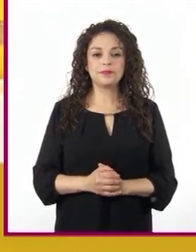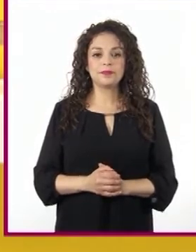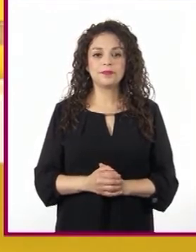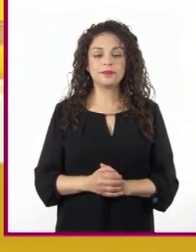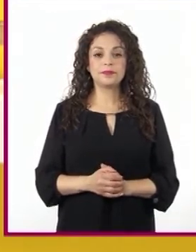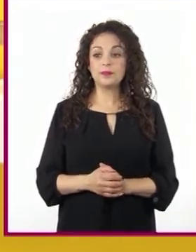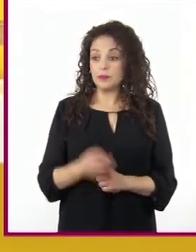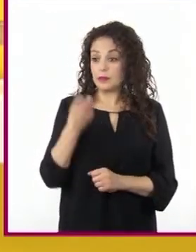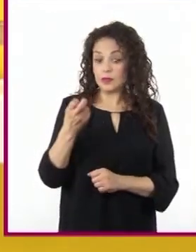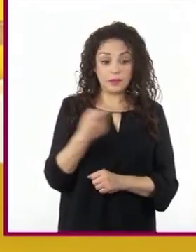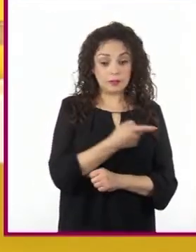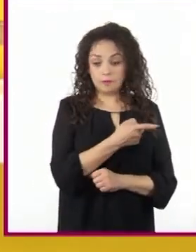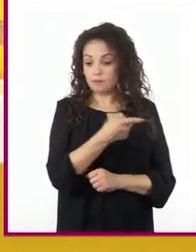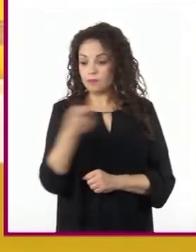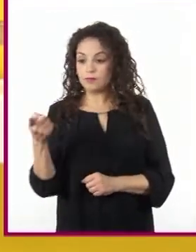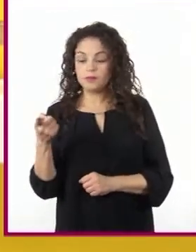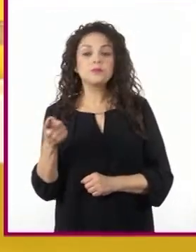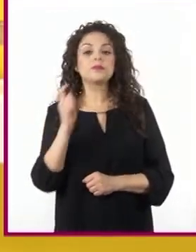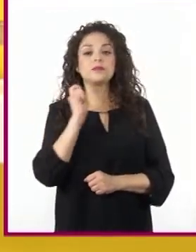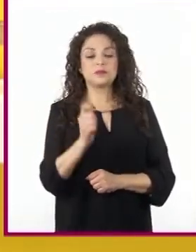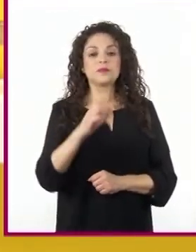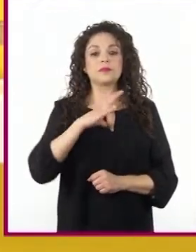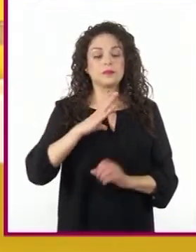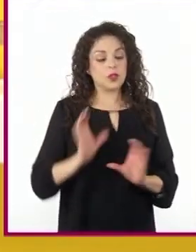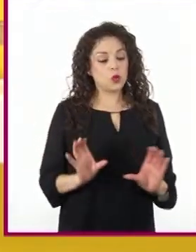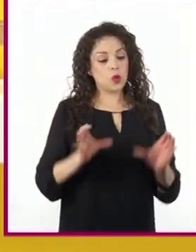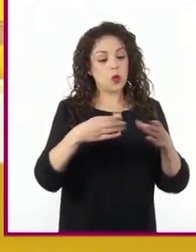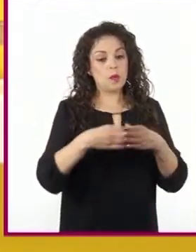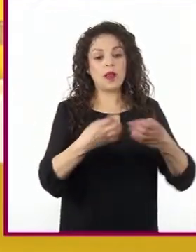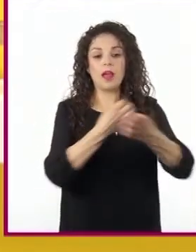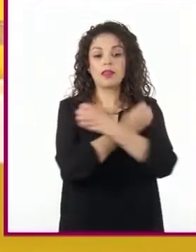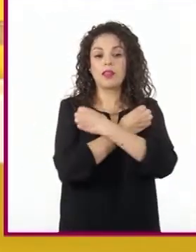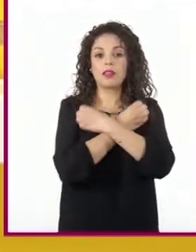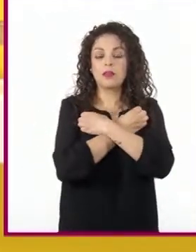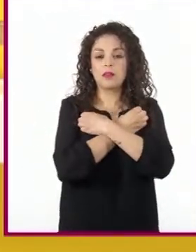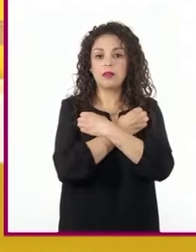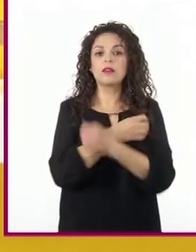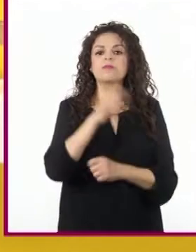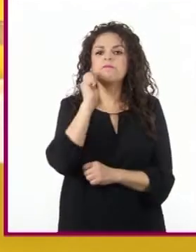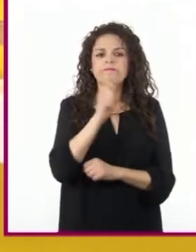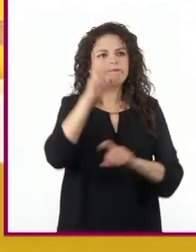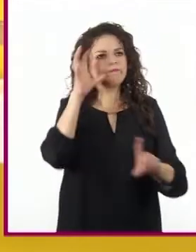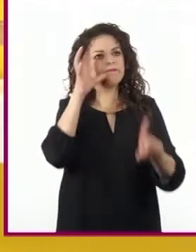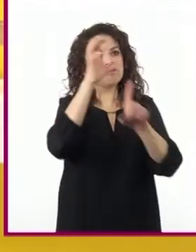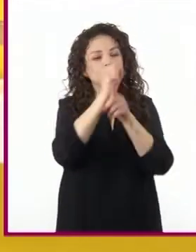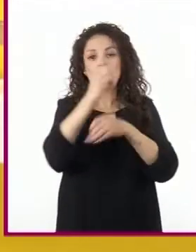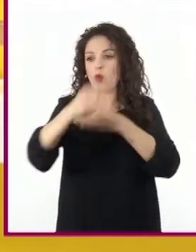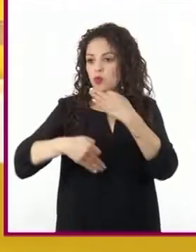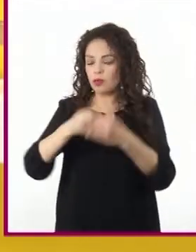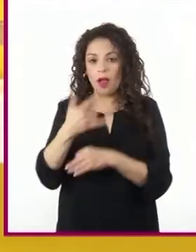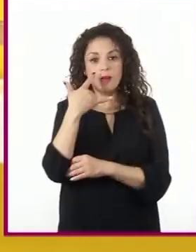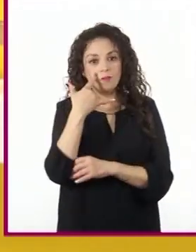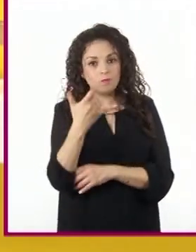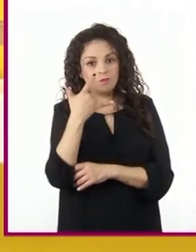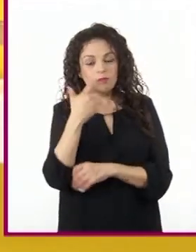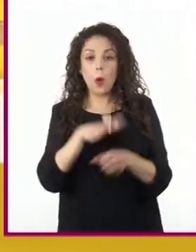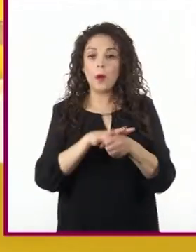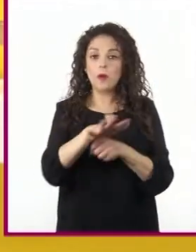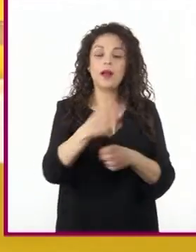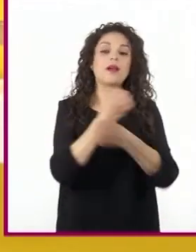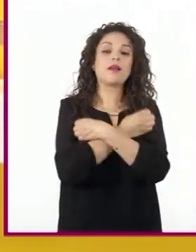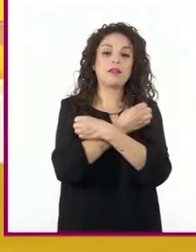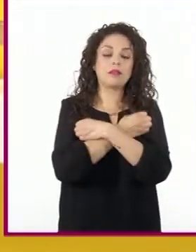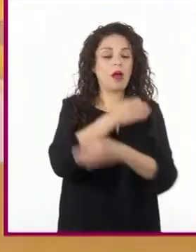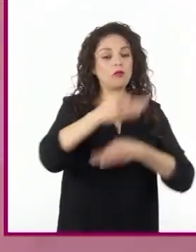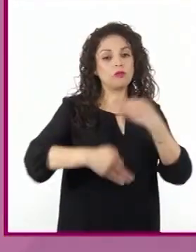Con ellas y ellos nace la comunidad educativa que trabaja por un objetivo en común, que es la educación de las y